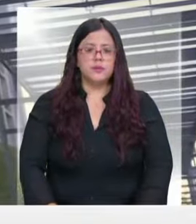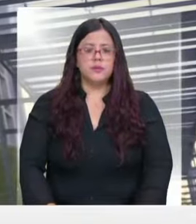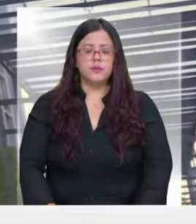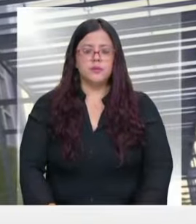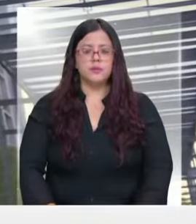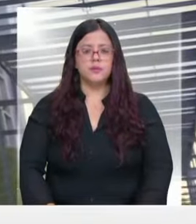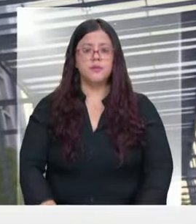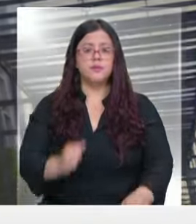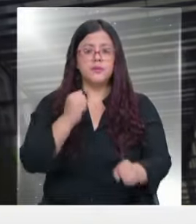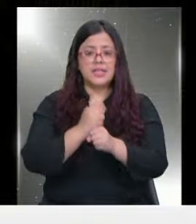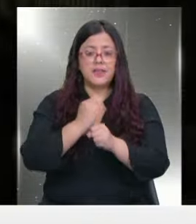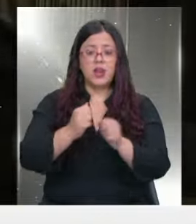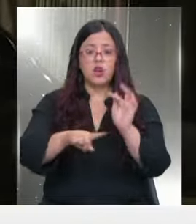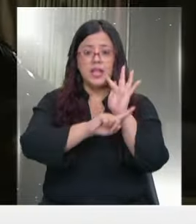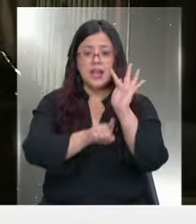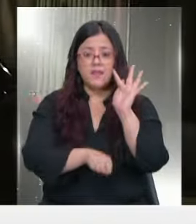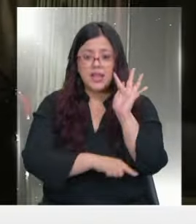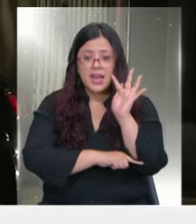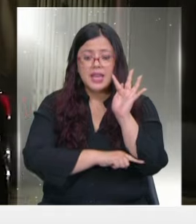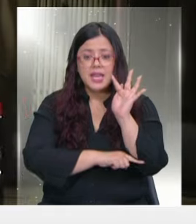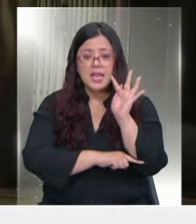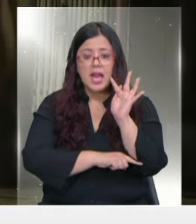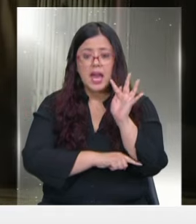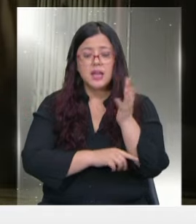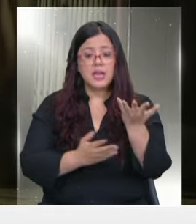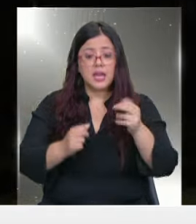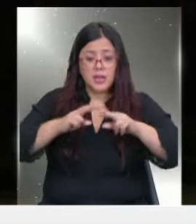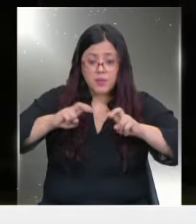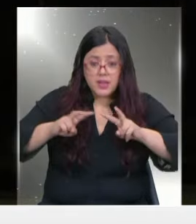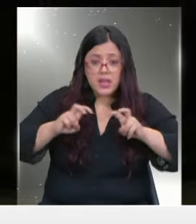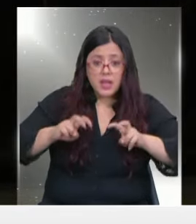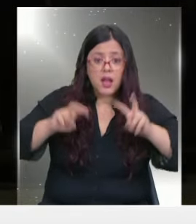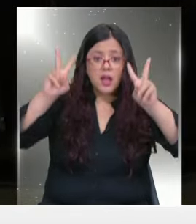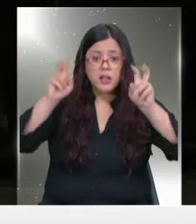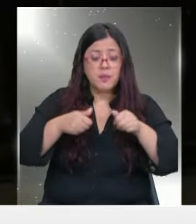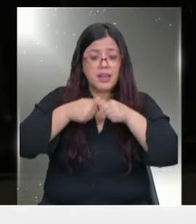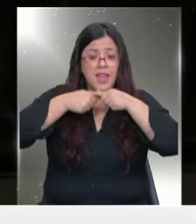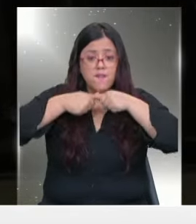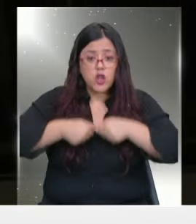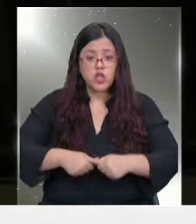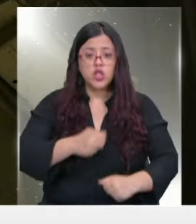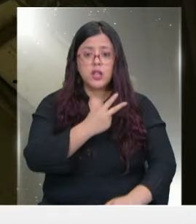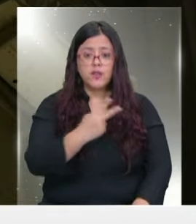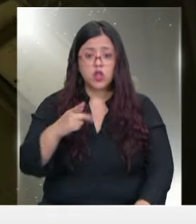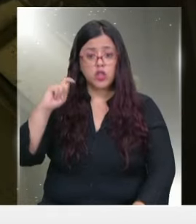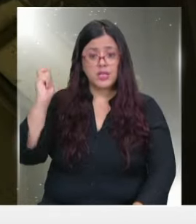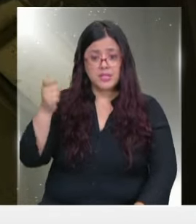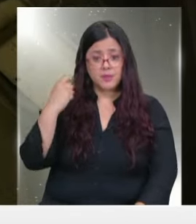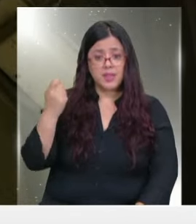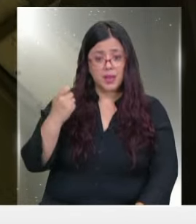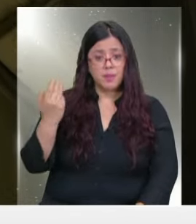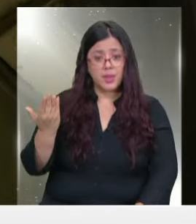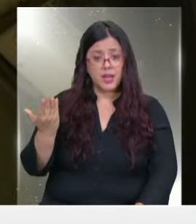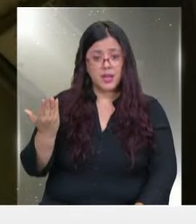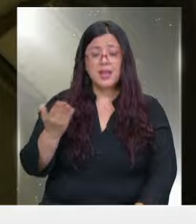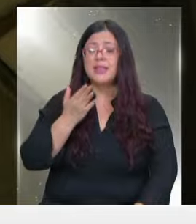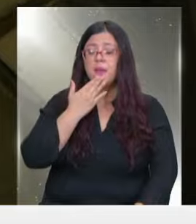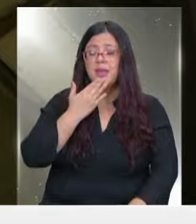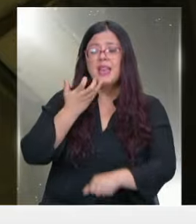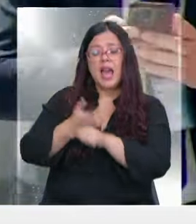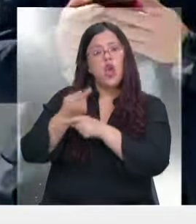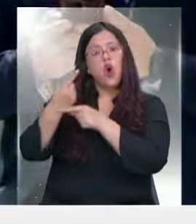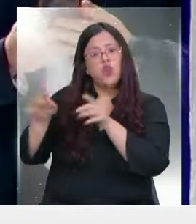La labor de la Fiscalía no se limita a investigar solo la presunta violación del día 22 de septiembre. Hay otro